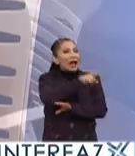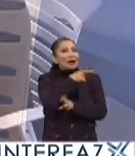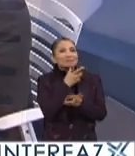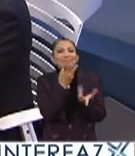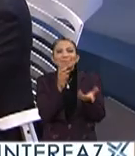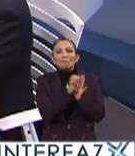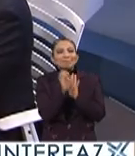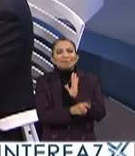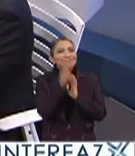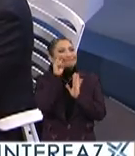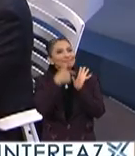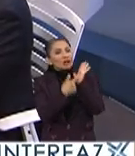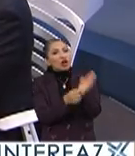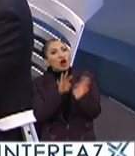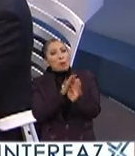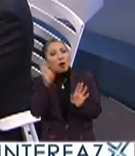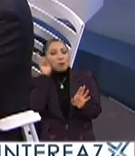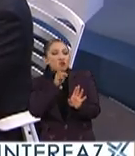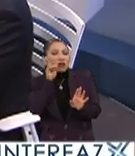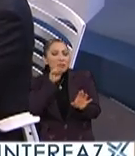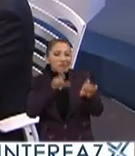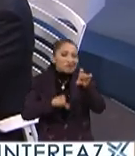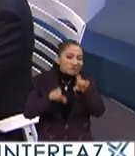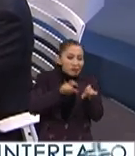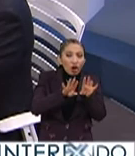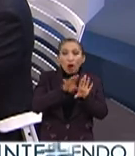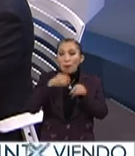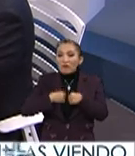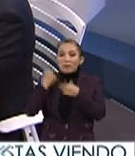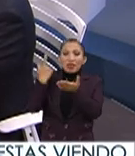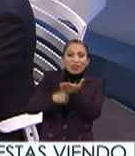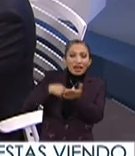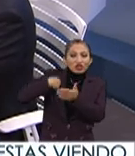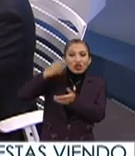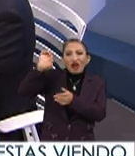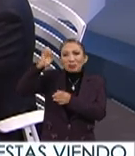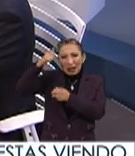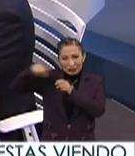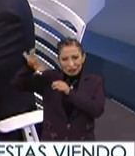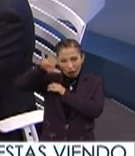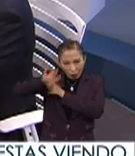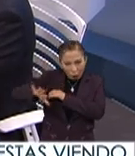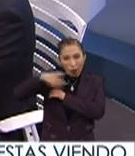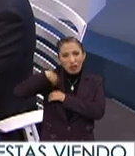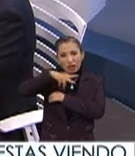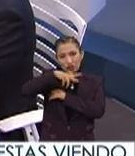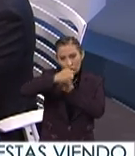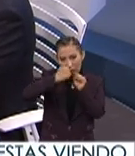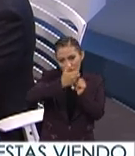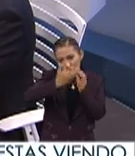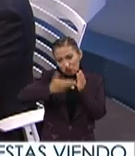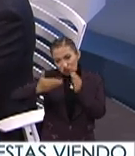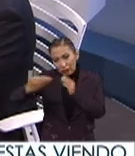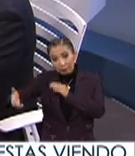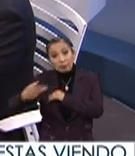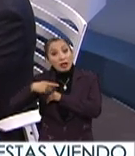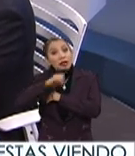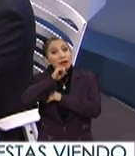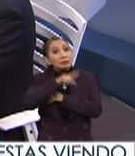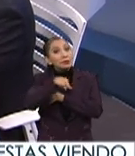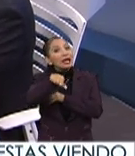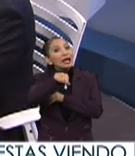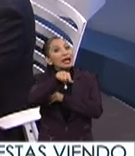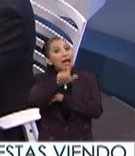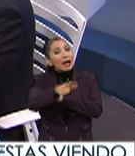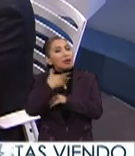las que nos muestran cómo hacen los experimentos, cómo viven los astronautas ahí en la estación desde hace 18 años, pero también